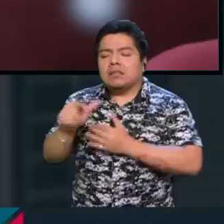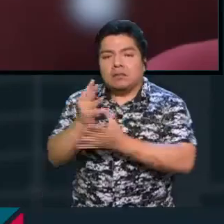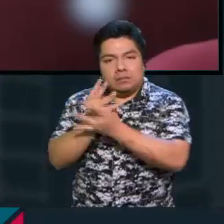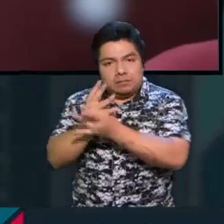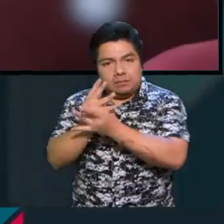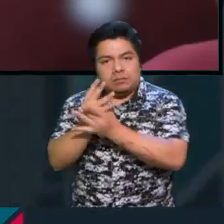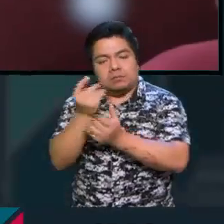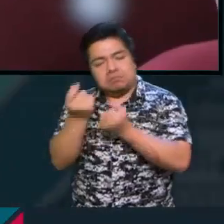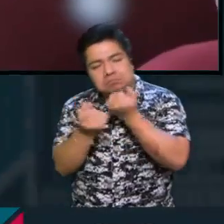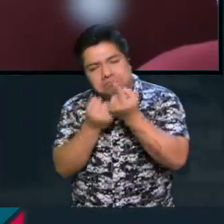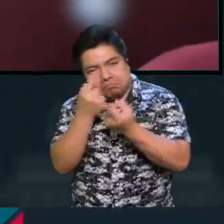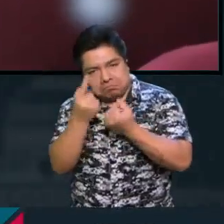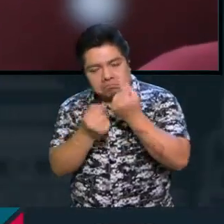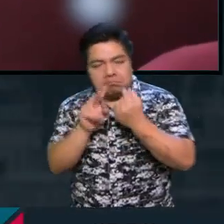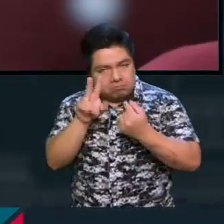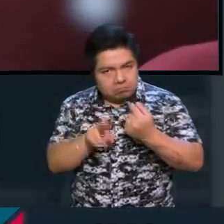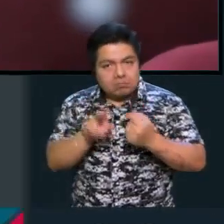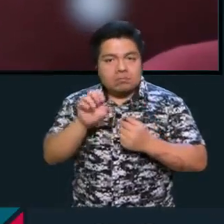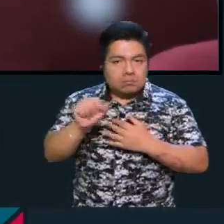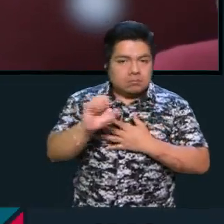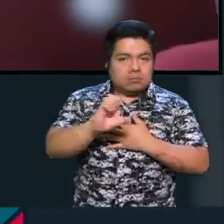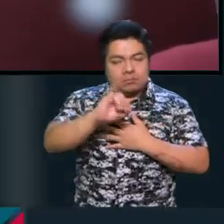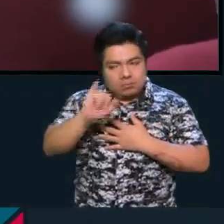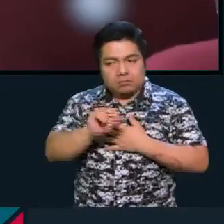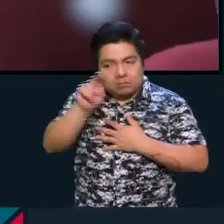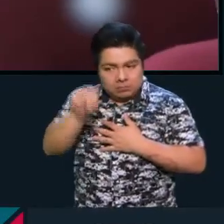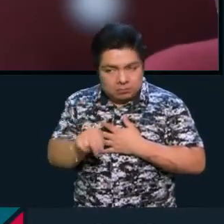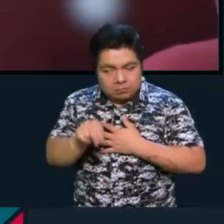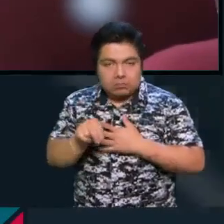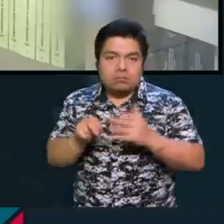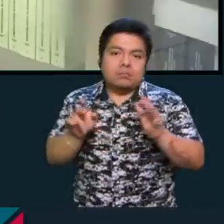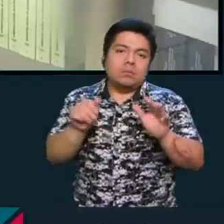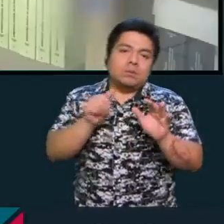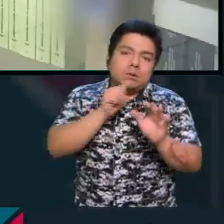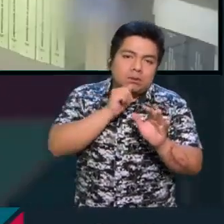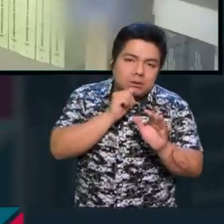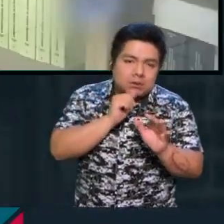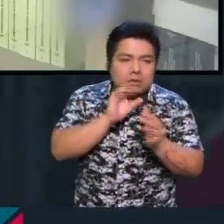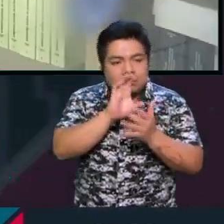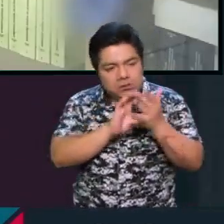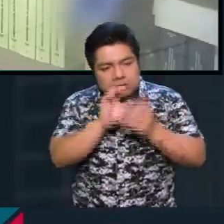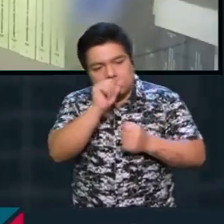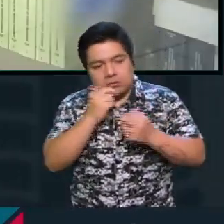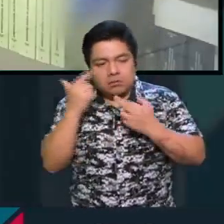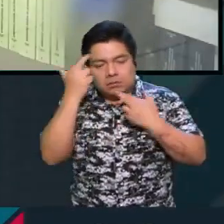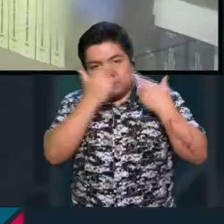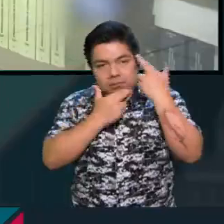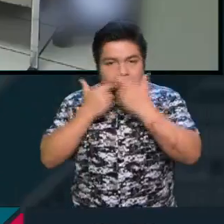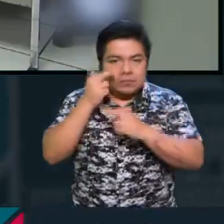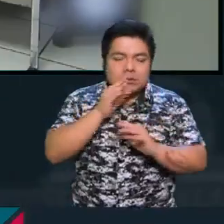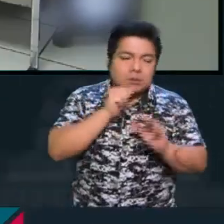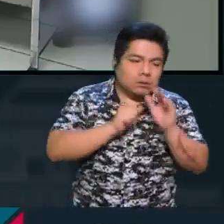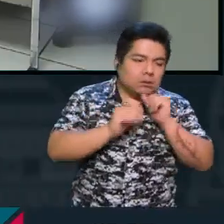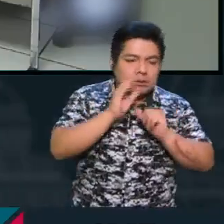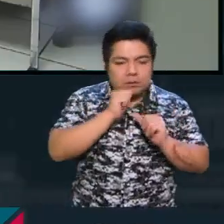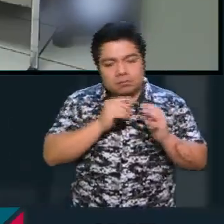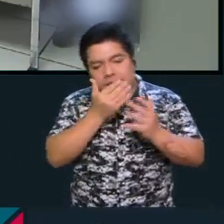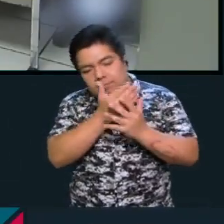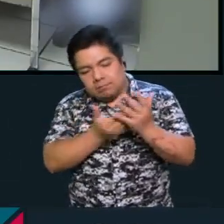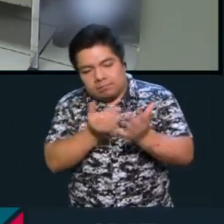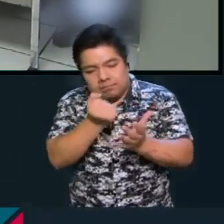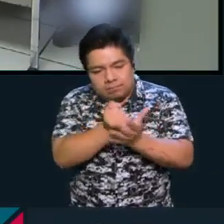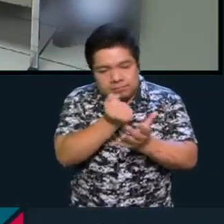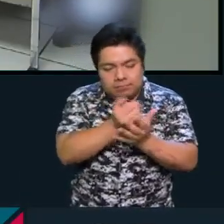cierto que en muchas ocasiones la Suprema Corte ha determinado que no se puede revisar la constitucionalidad de la Constitución y cita